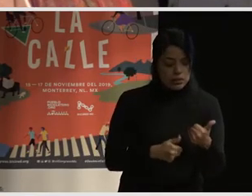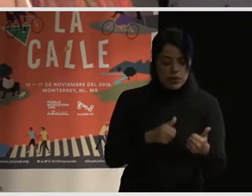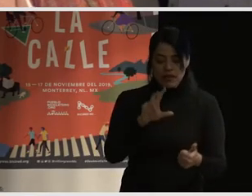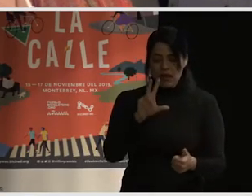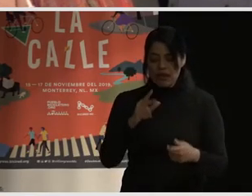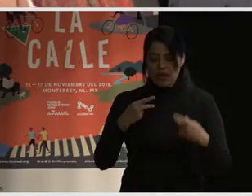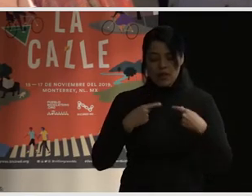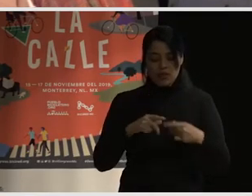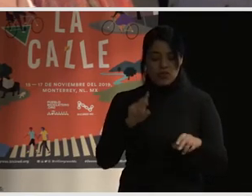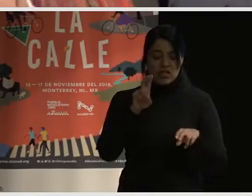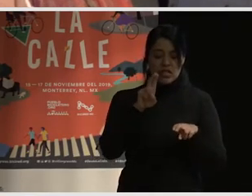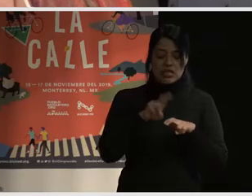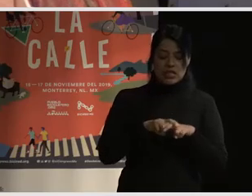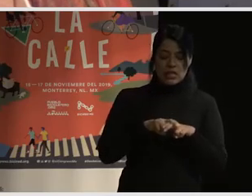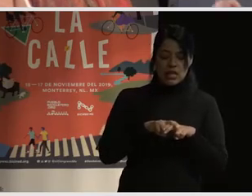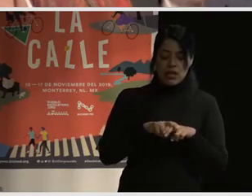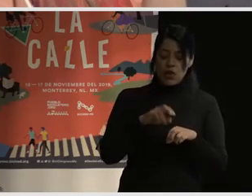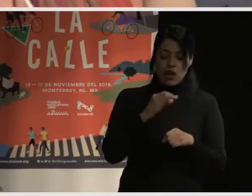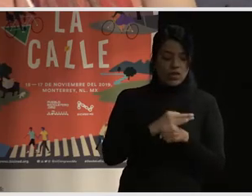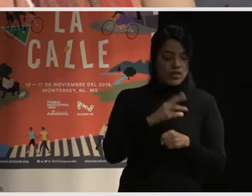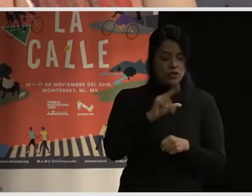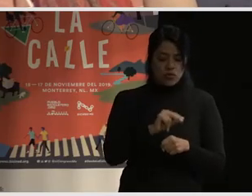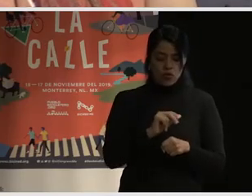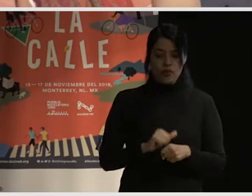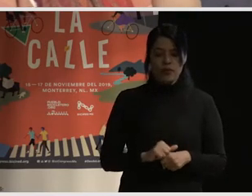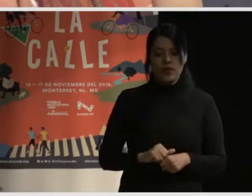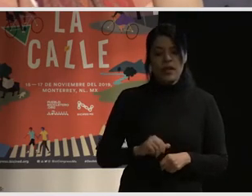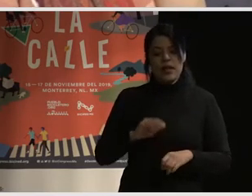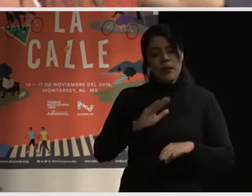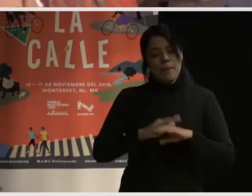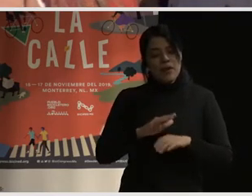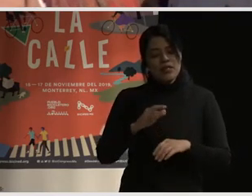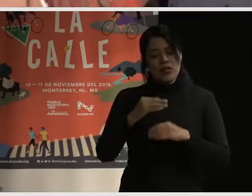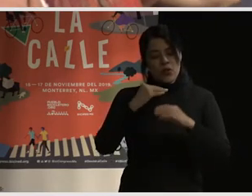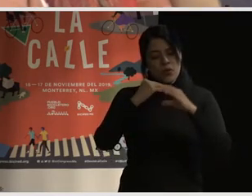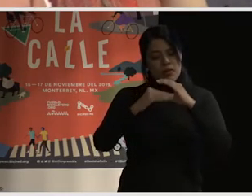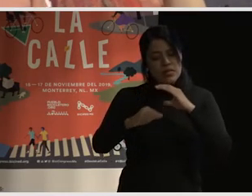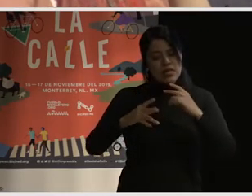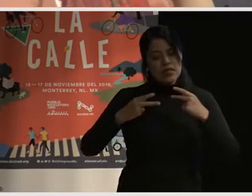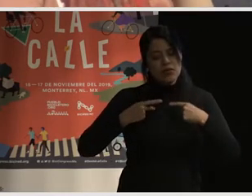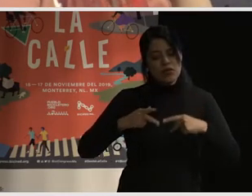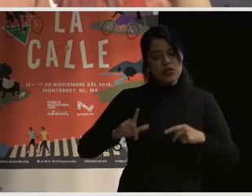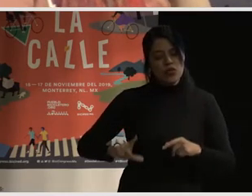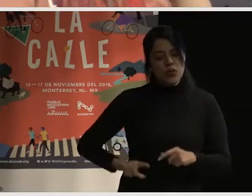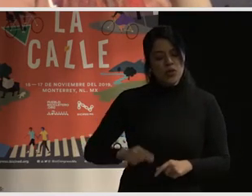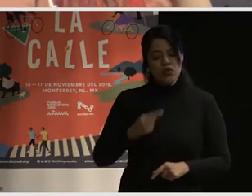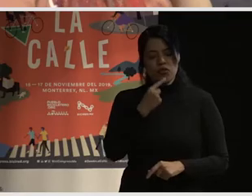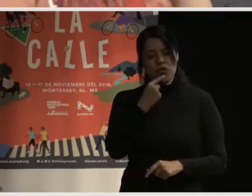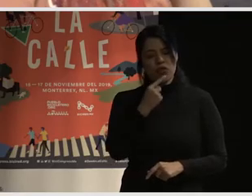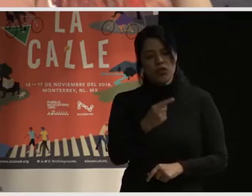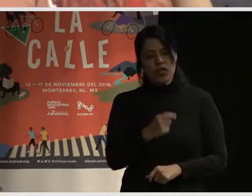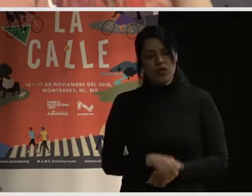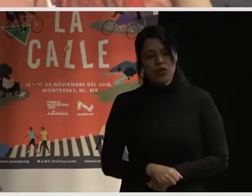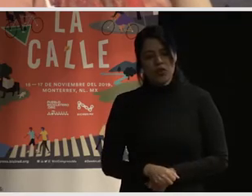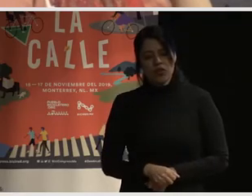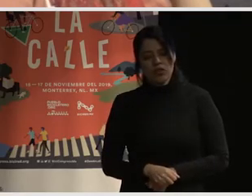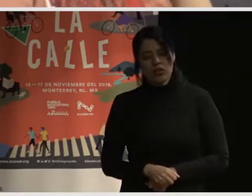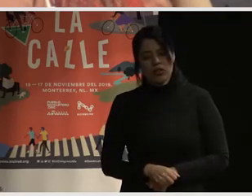entonces más que el mensaje los funcionarios yo diría desgraciadamente si alguien